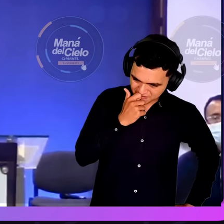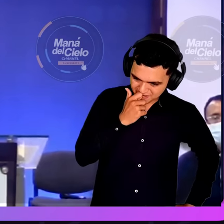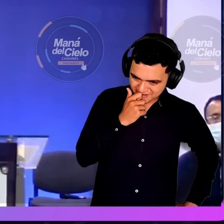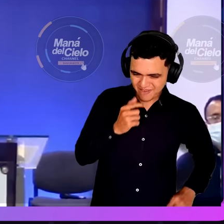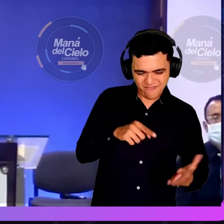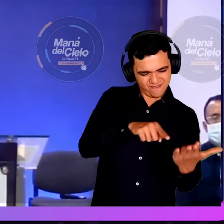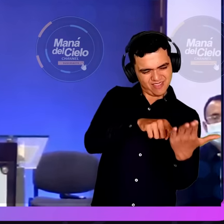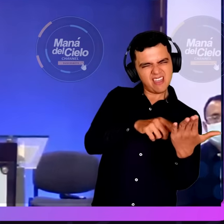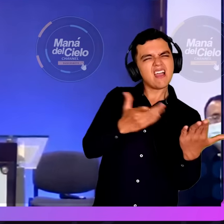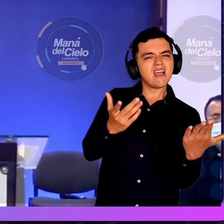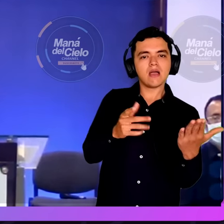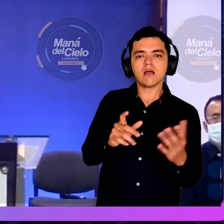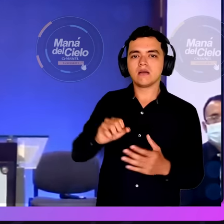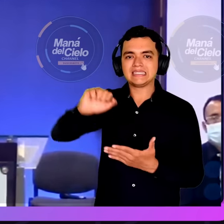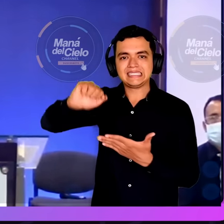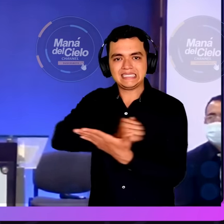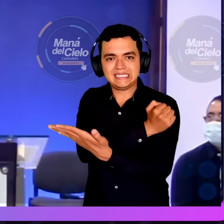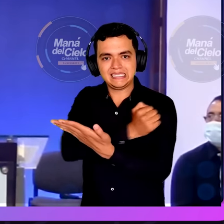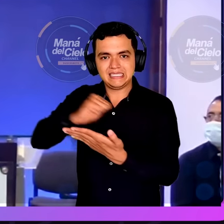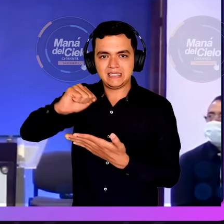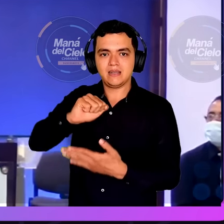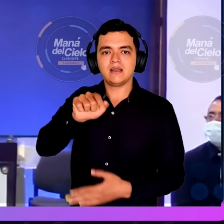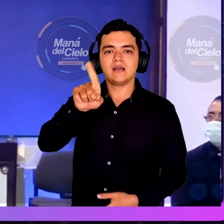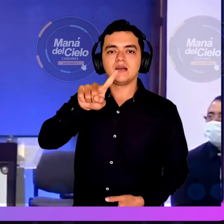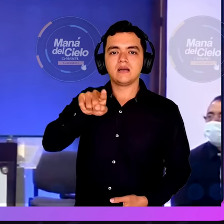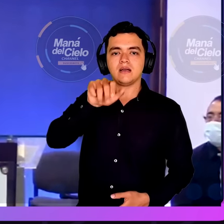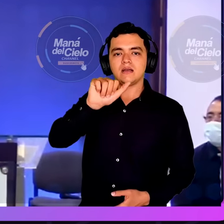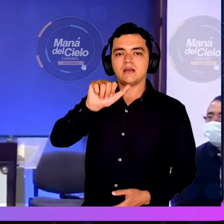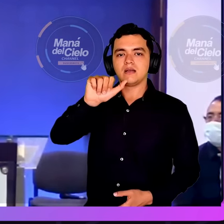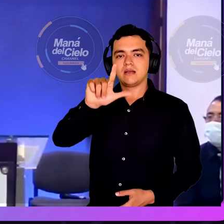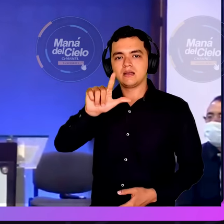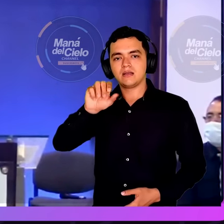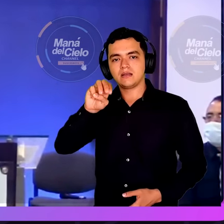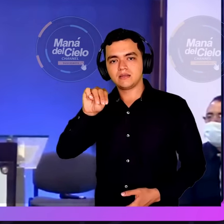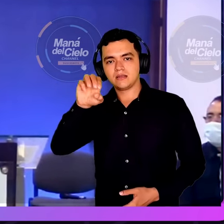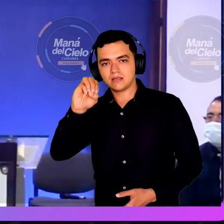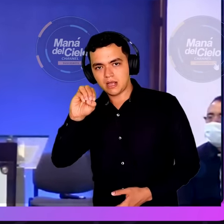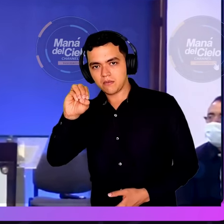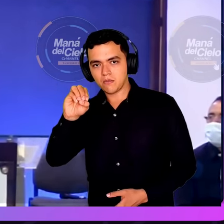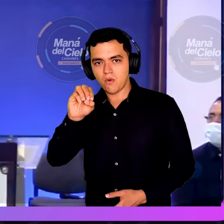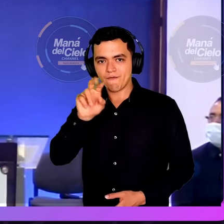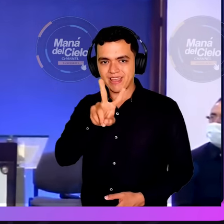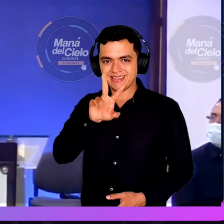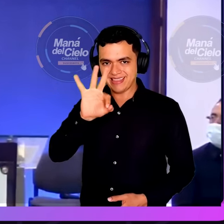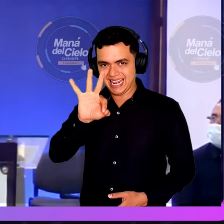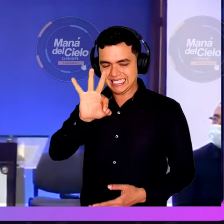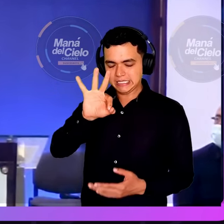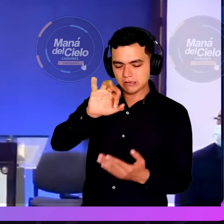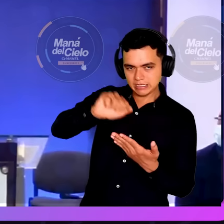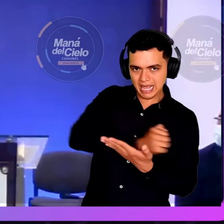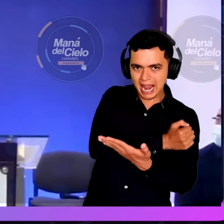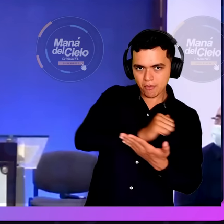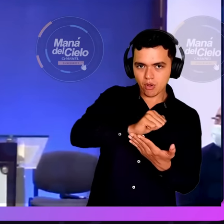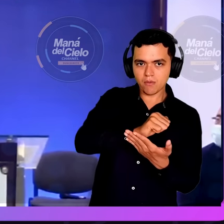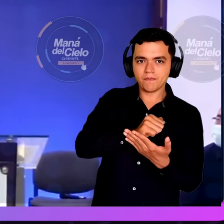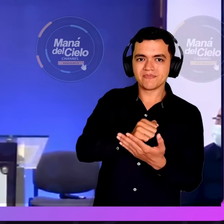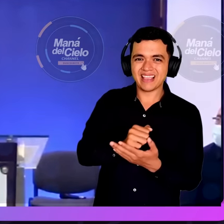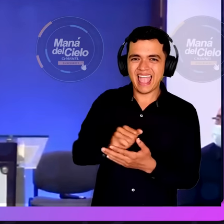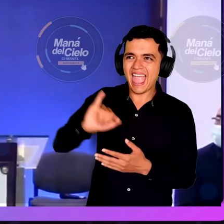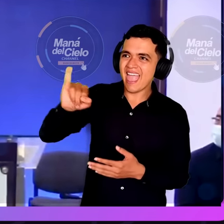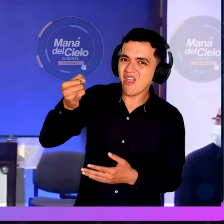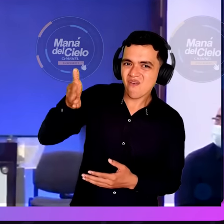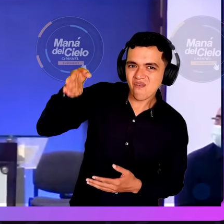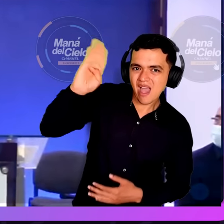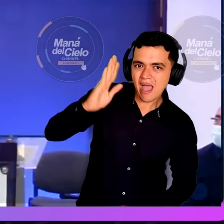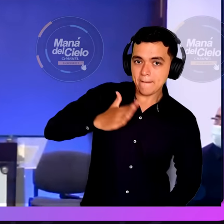día alguien sacó dice que el Salmo 23 relacionándolo con las redes sociales. Yo dije, ¿qué es